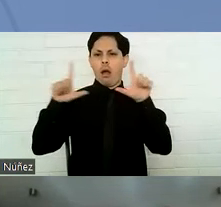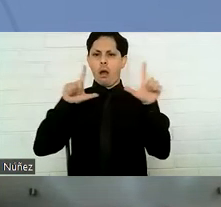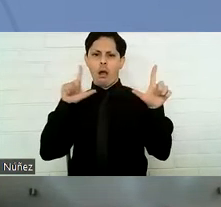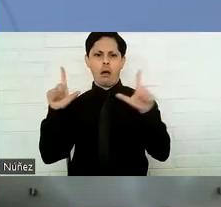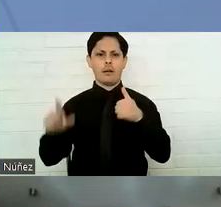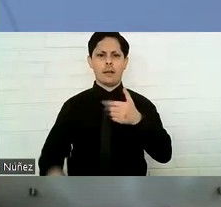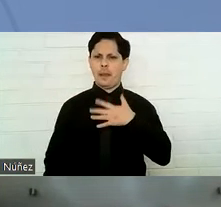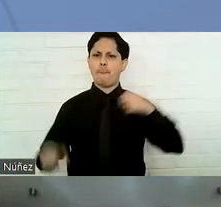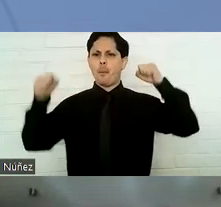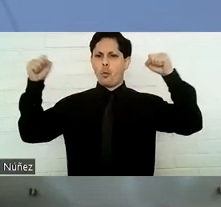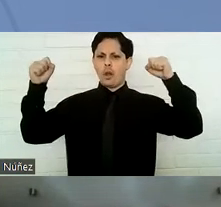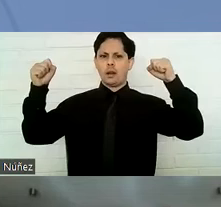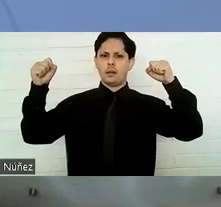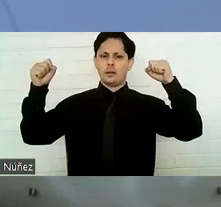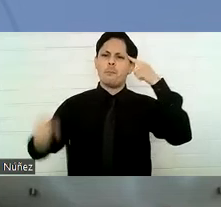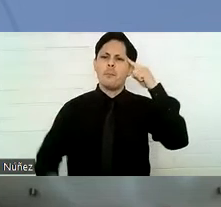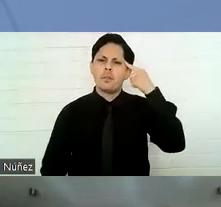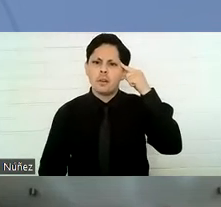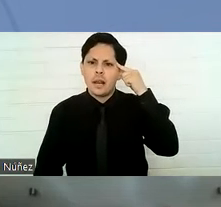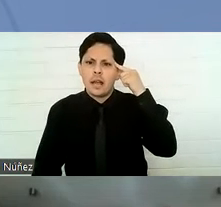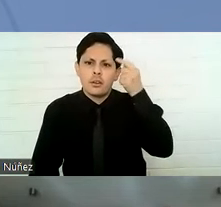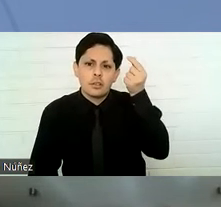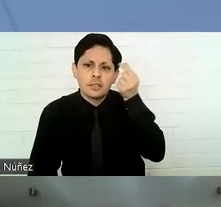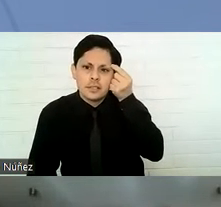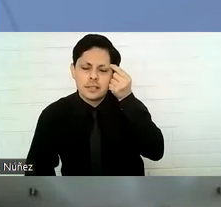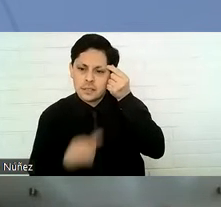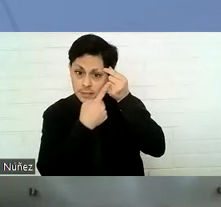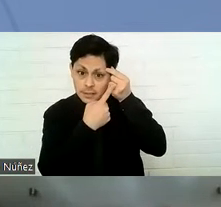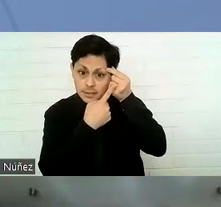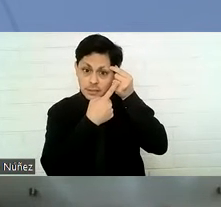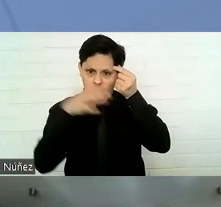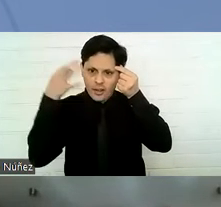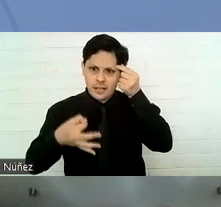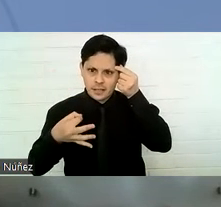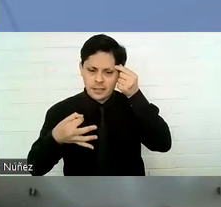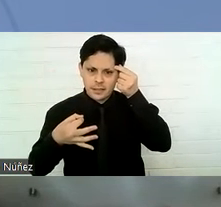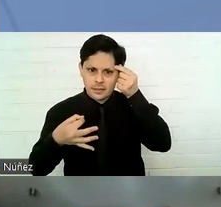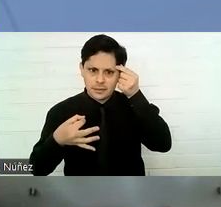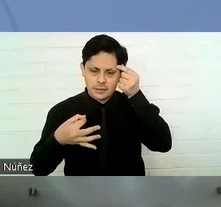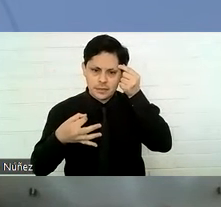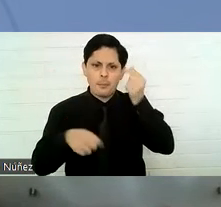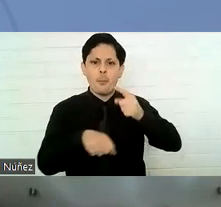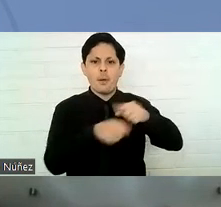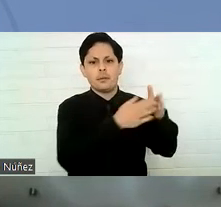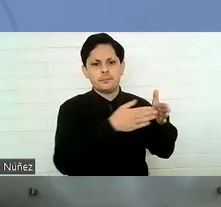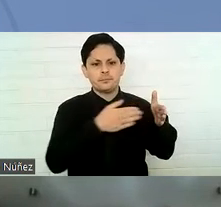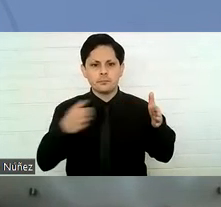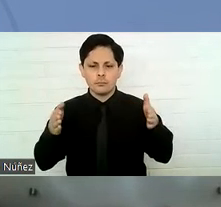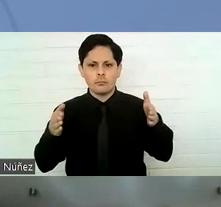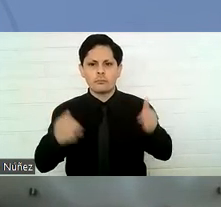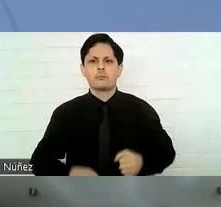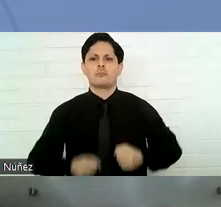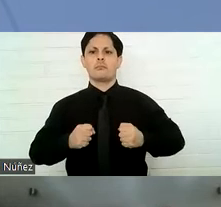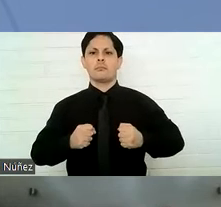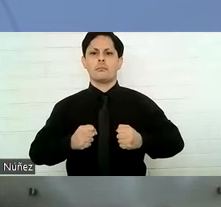popular? Pero la conciencia pregunta, ¿es correcto? Y llega el momento en el que uno debe tomar